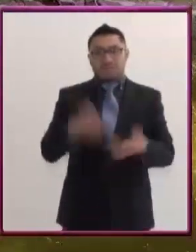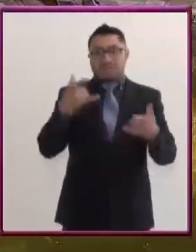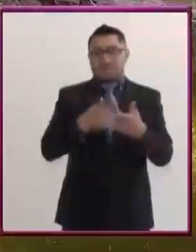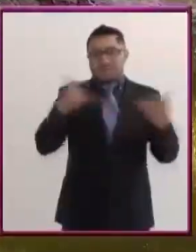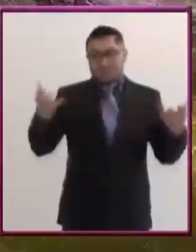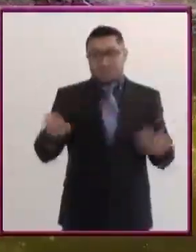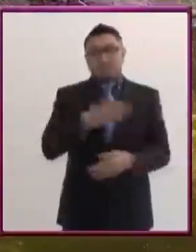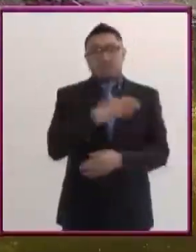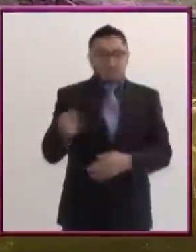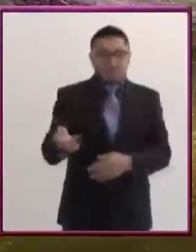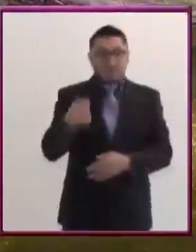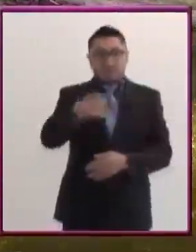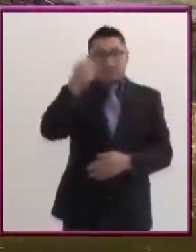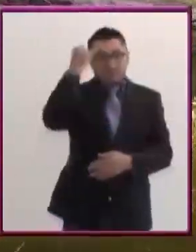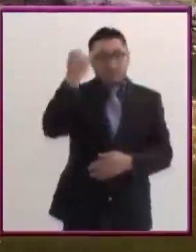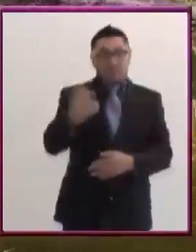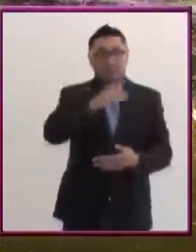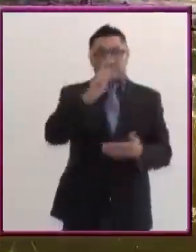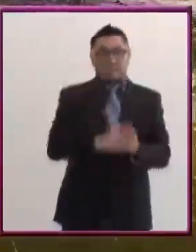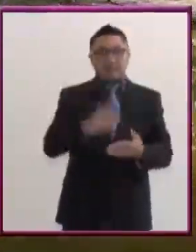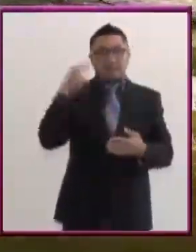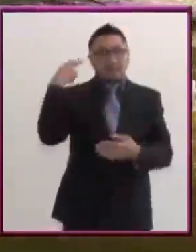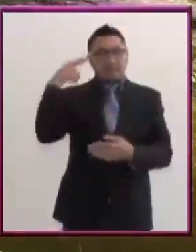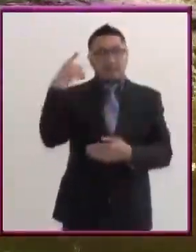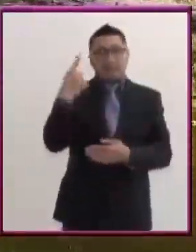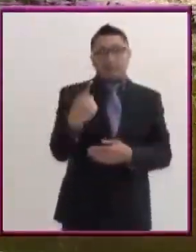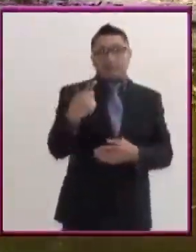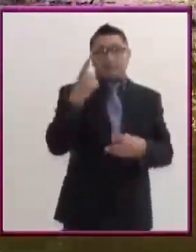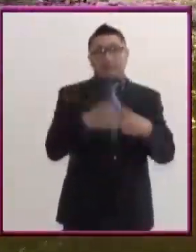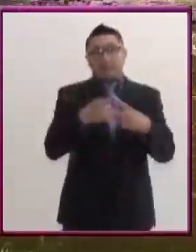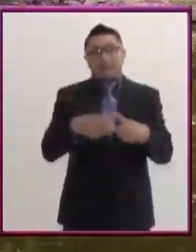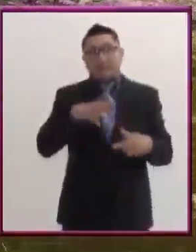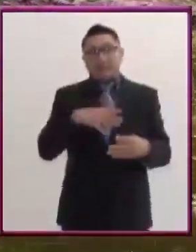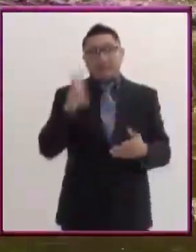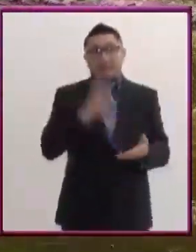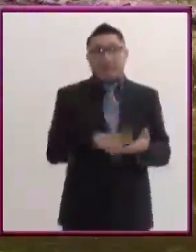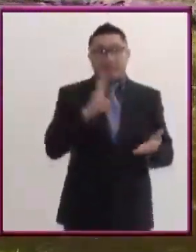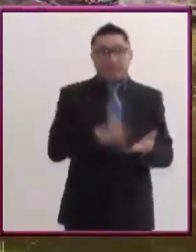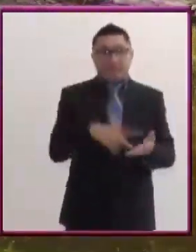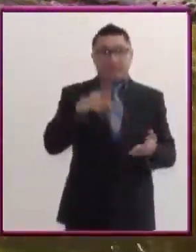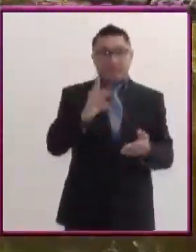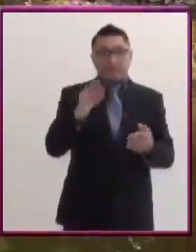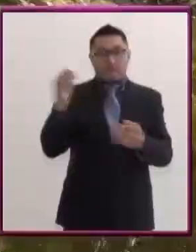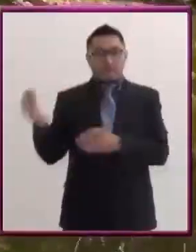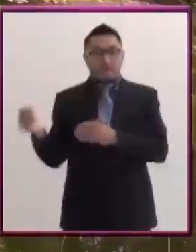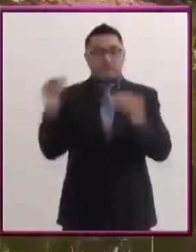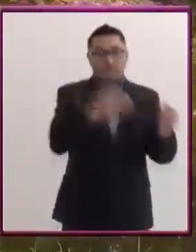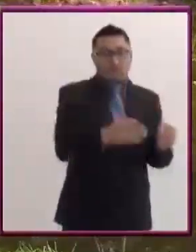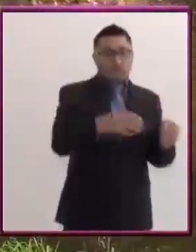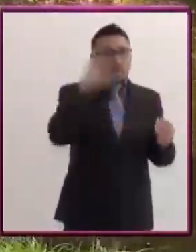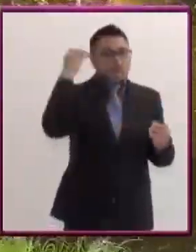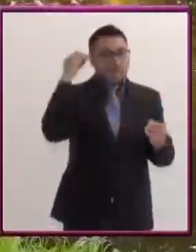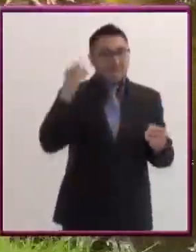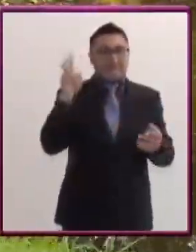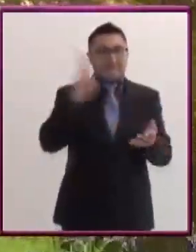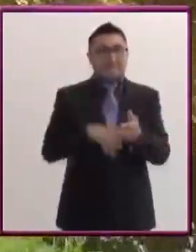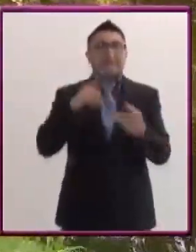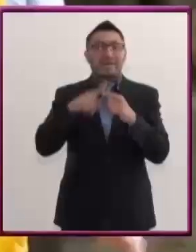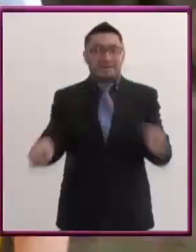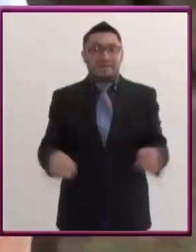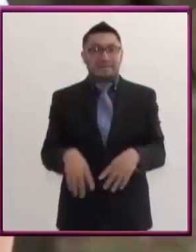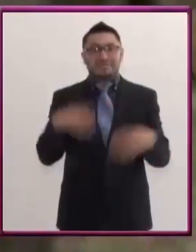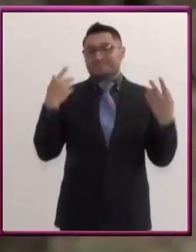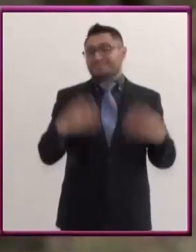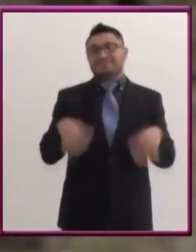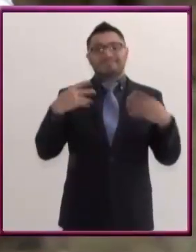Qué buena historia, ¿eh? ¿Te imaginas que por ley en Veracruz una constante matemática tuviera un valor, pero cuando llegas a Oaxaca ya vale otra